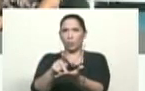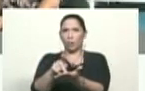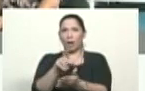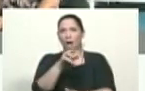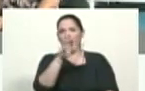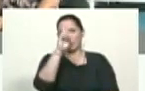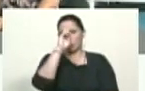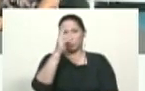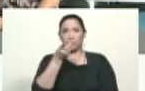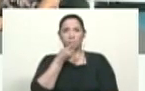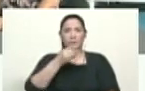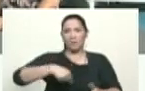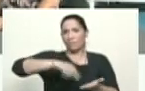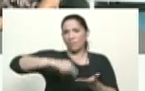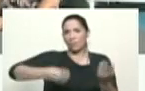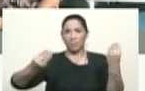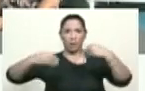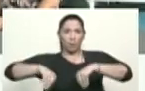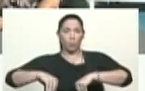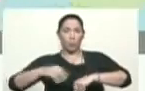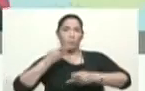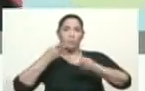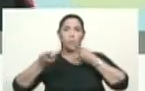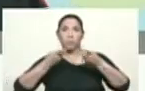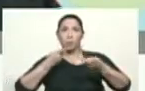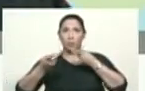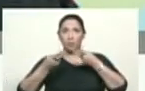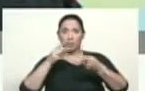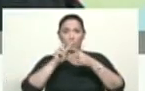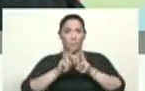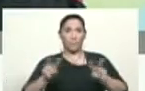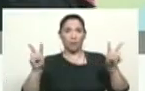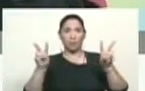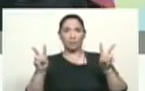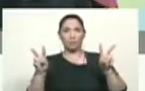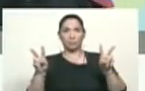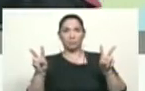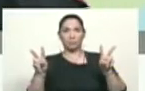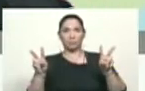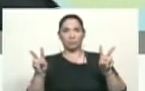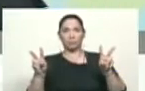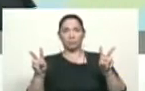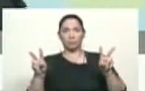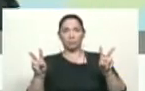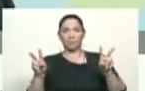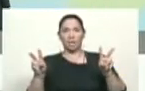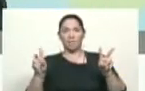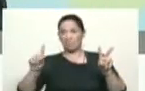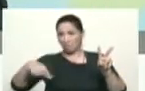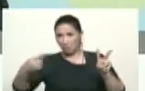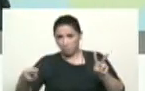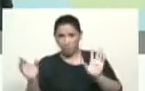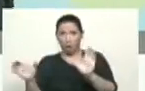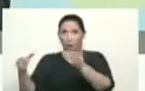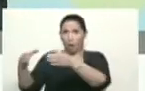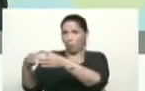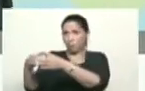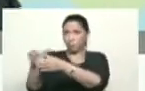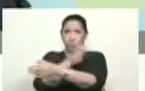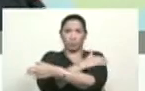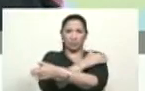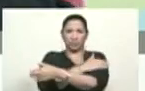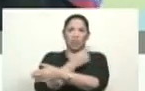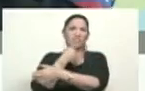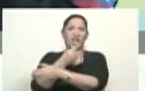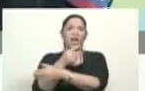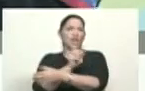para firmar el acuerdo político de paz y se negaron a firmarla al último momento. Allí